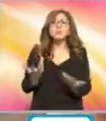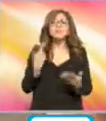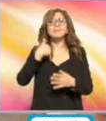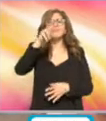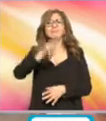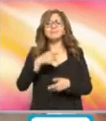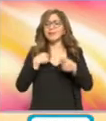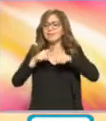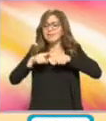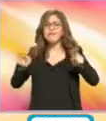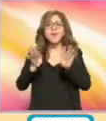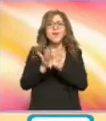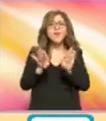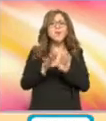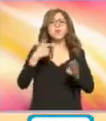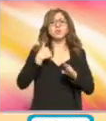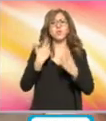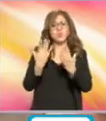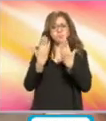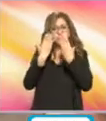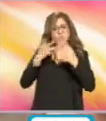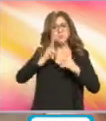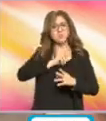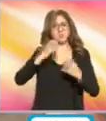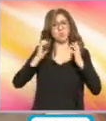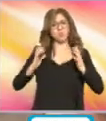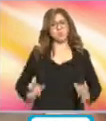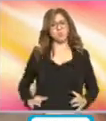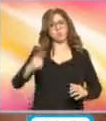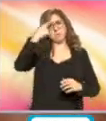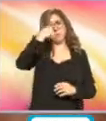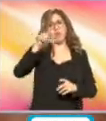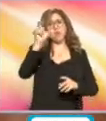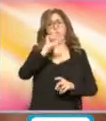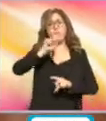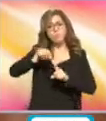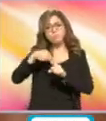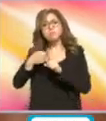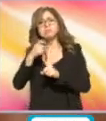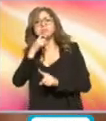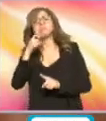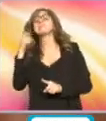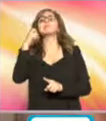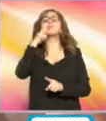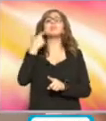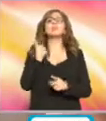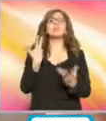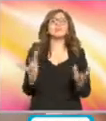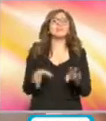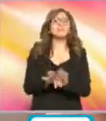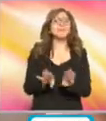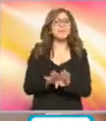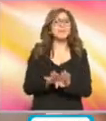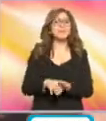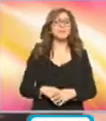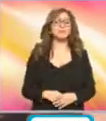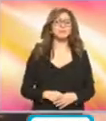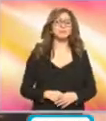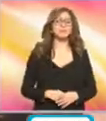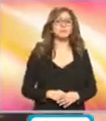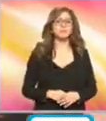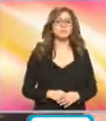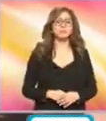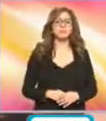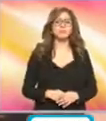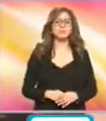cosas o cómo podemos trabajar nuestro cuerpo? Porque la verdad, para una experiencia sexual, esto es muy atractivo. Sí, sí, Totalmente, claro, por ¿no? supuesto. Mira, fíjate que creo que es